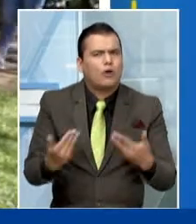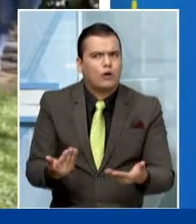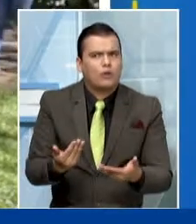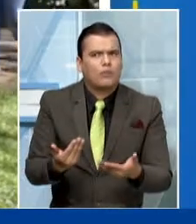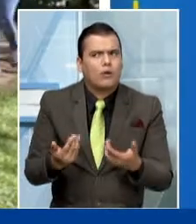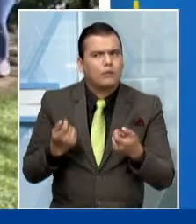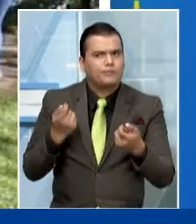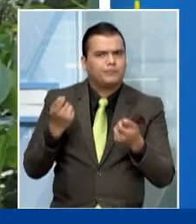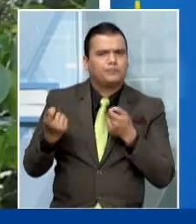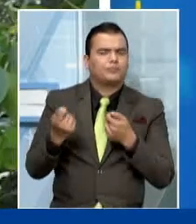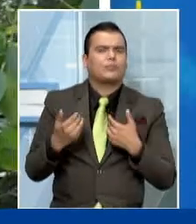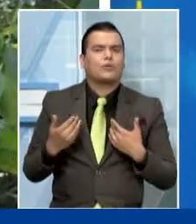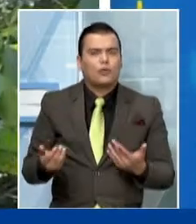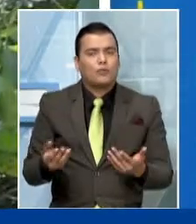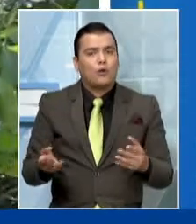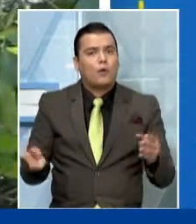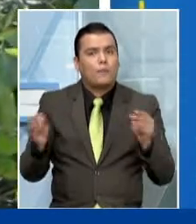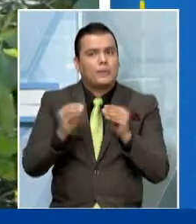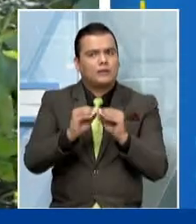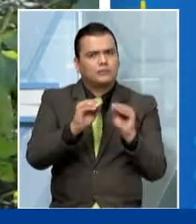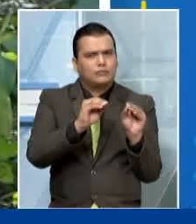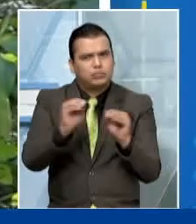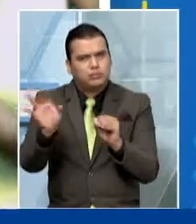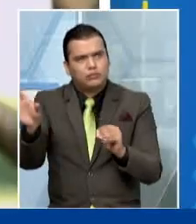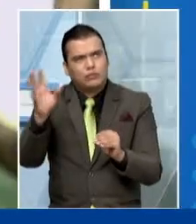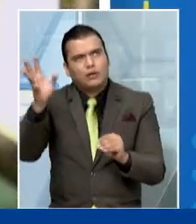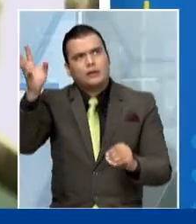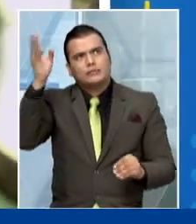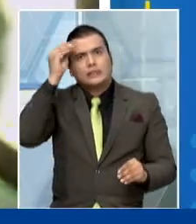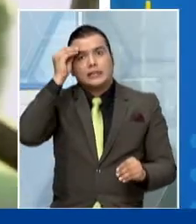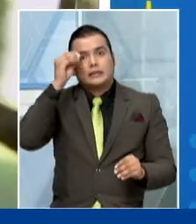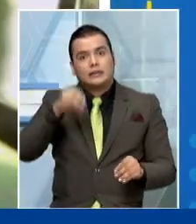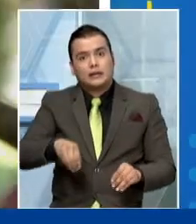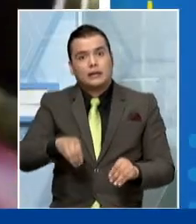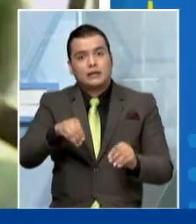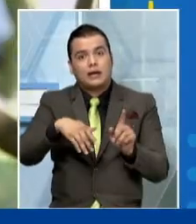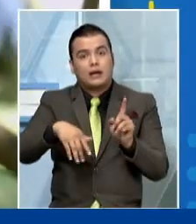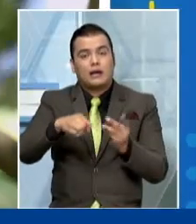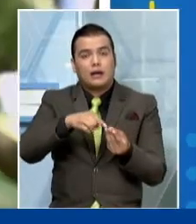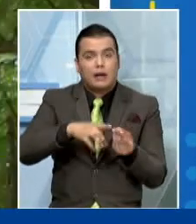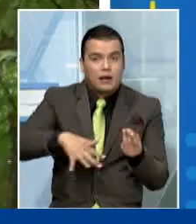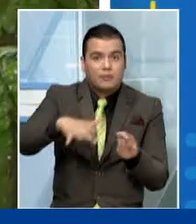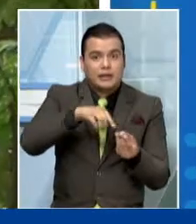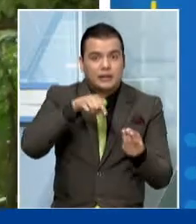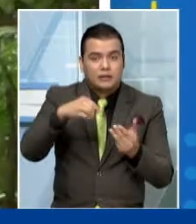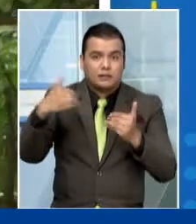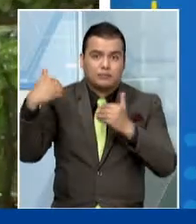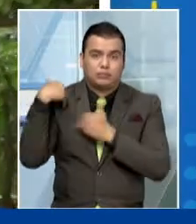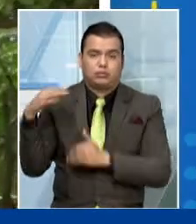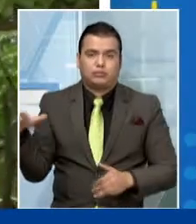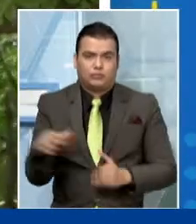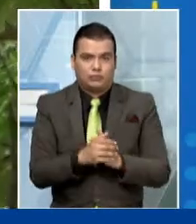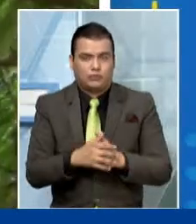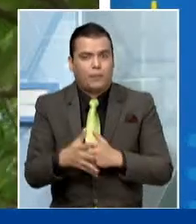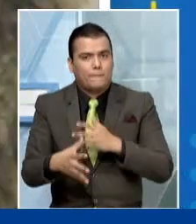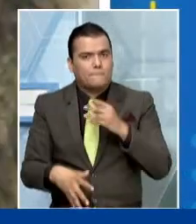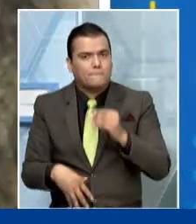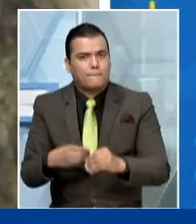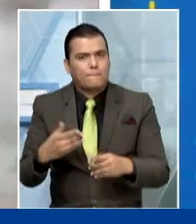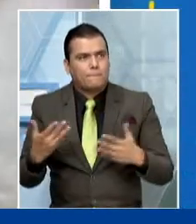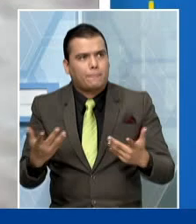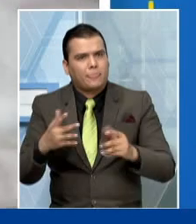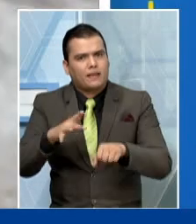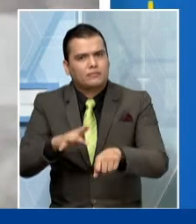sobre todo generar conciencia en todos los caleños de que el tema ambiental es de todos también se realizaron actividades de sensibilización y